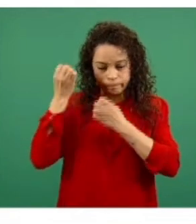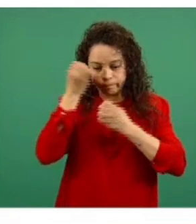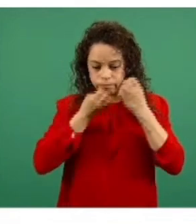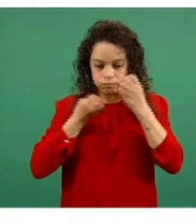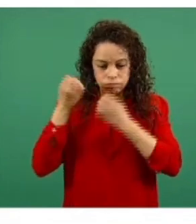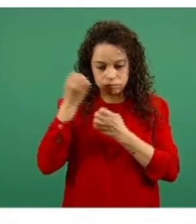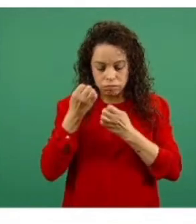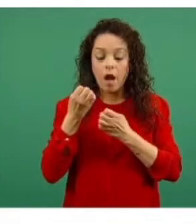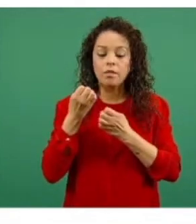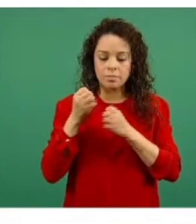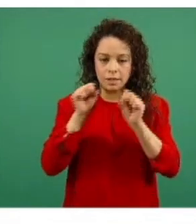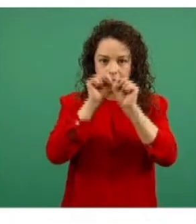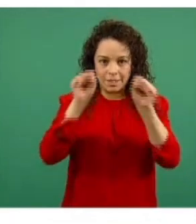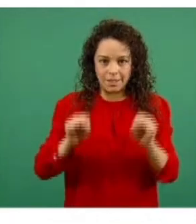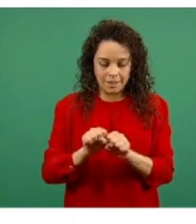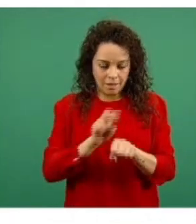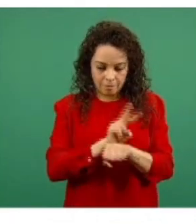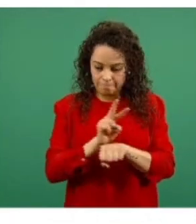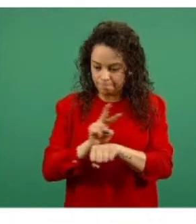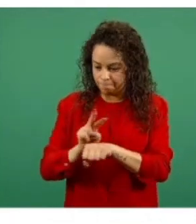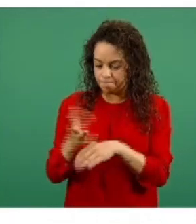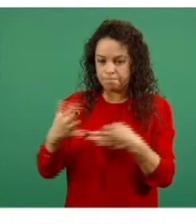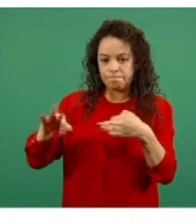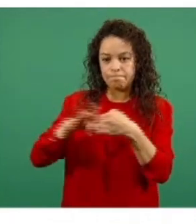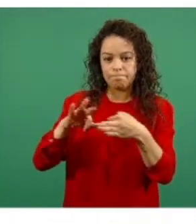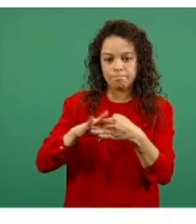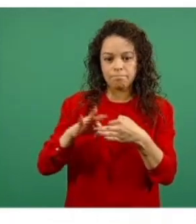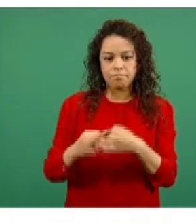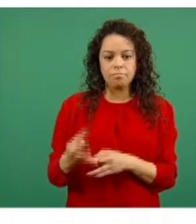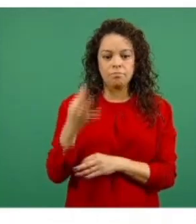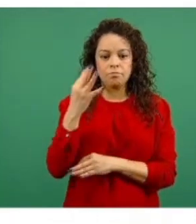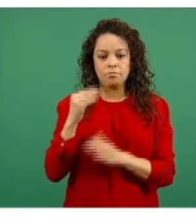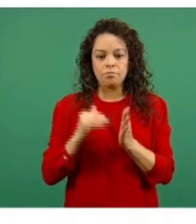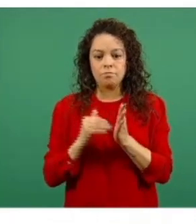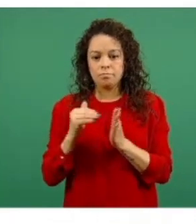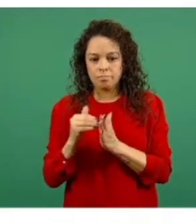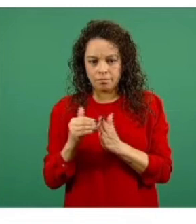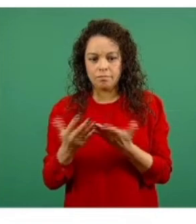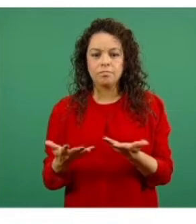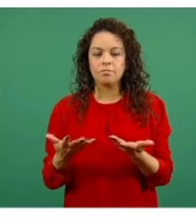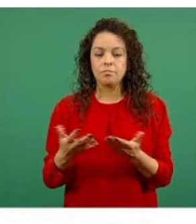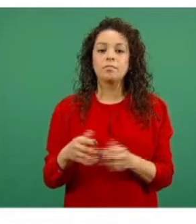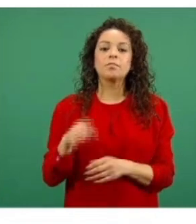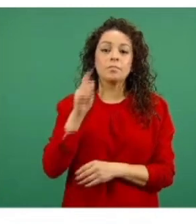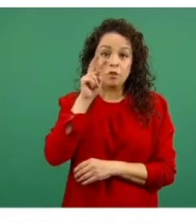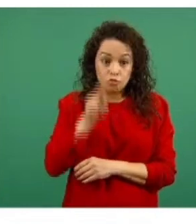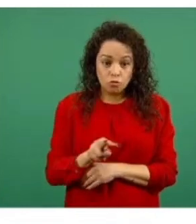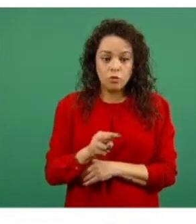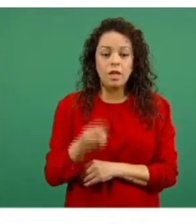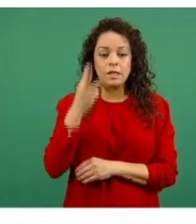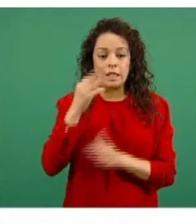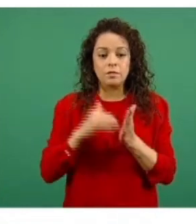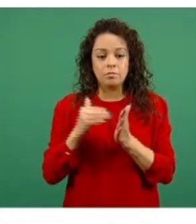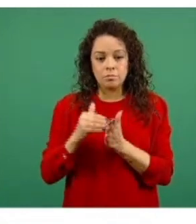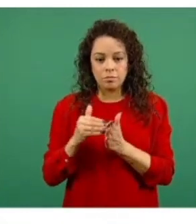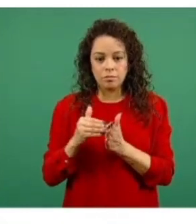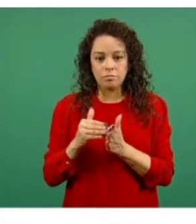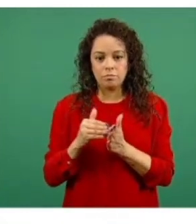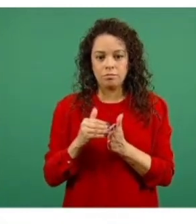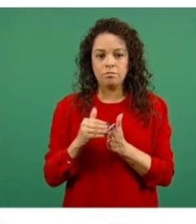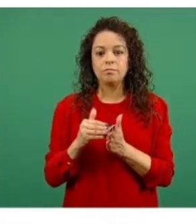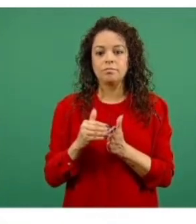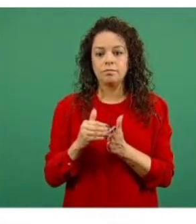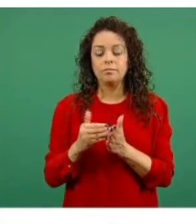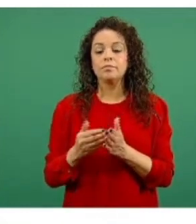de vigilancia, pues son ya cerca de 4 millones, 3.8 millones que se han estudiado, han presentado casos,